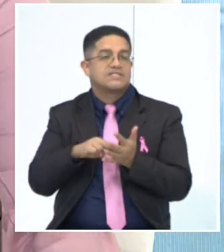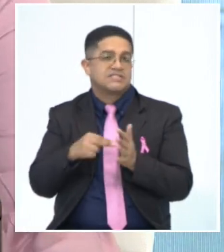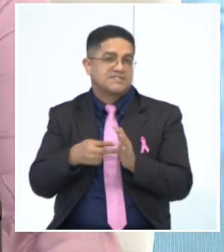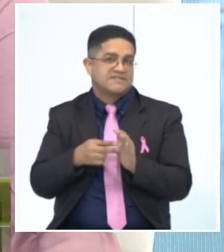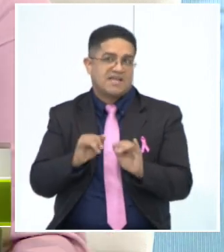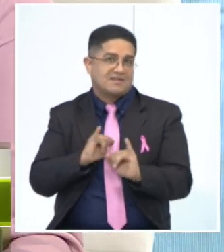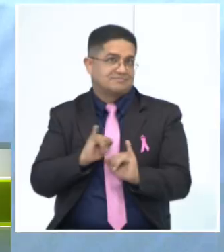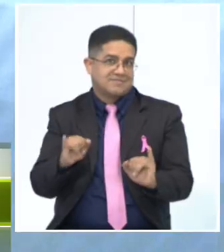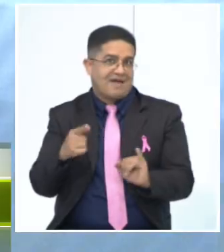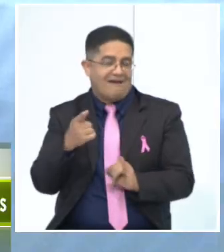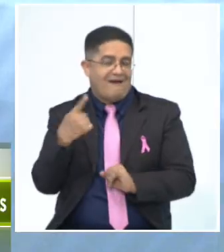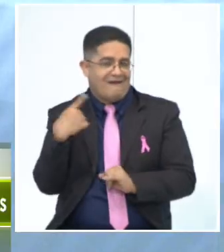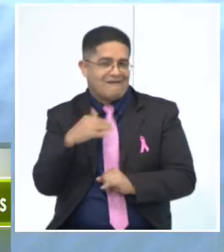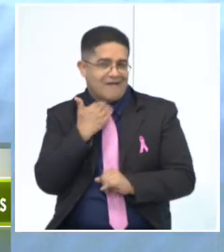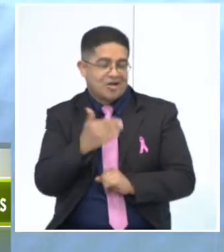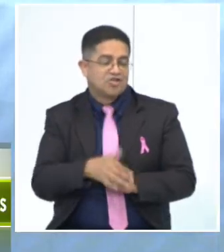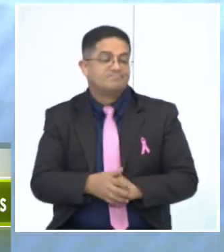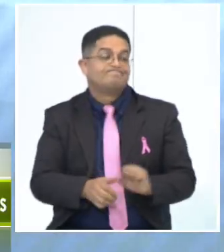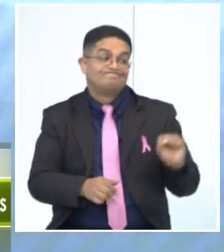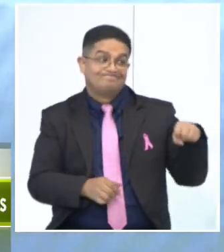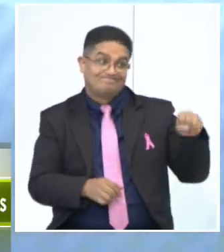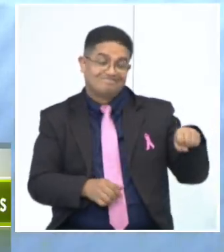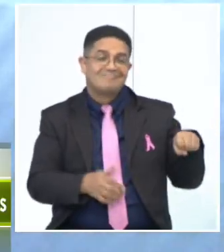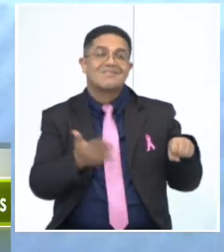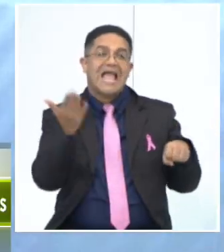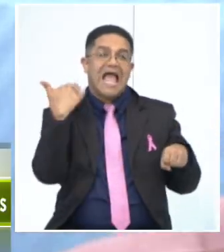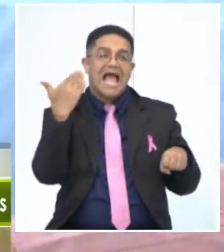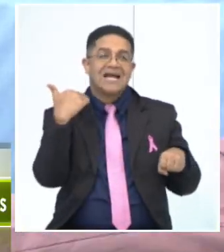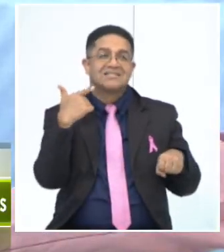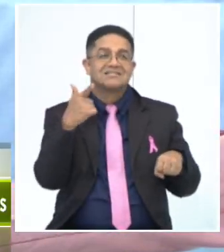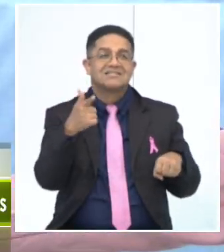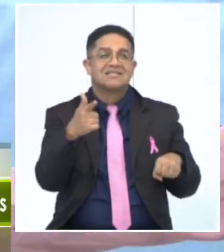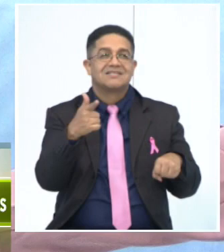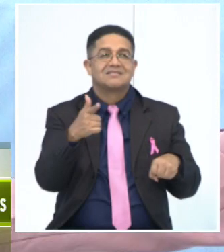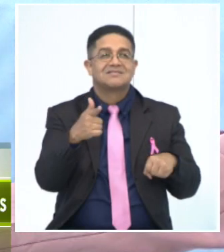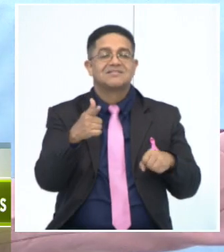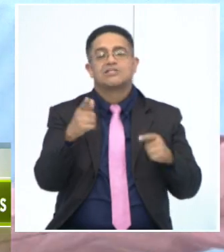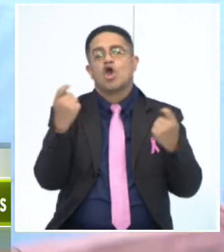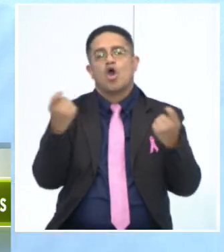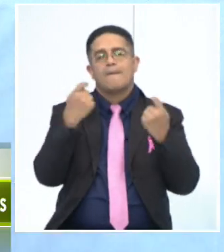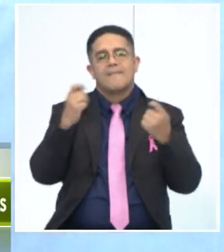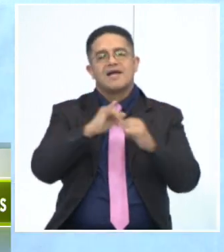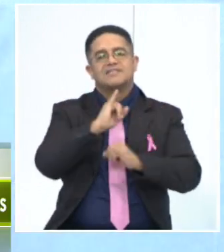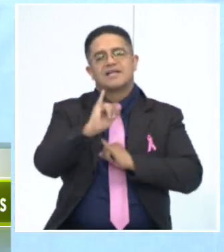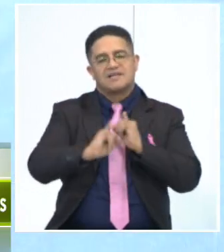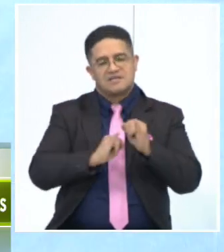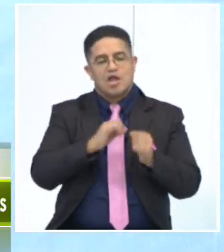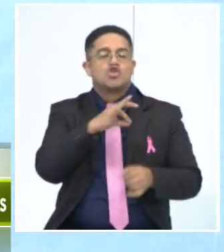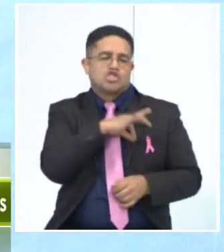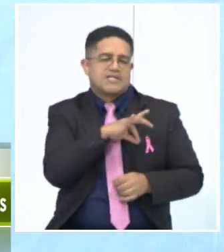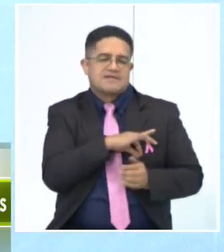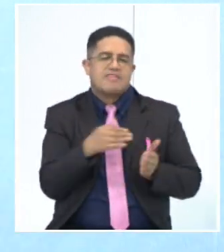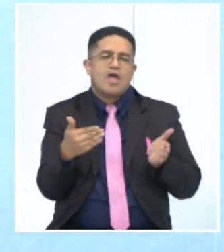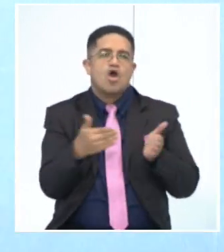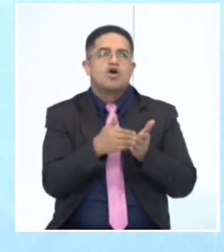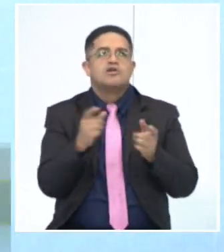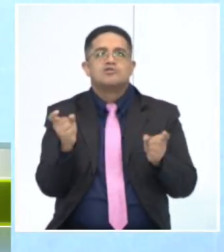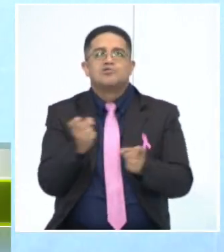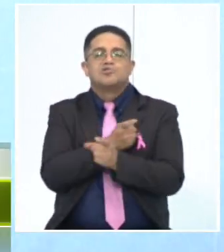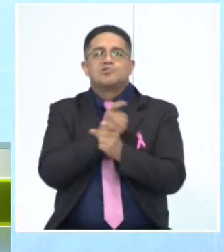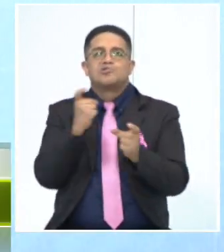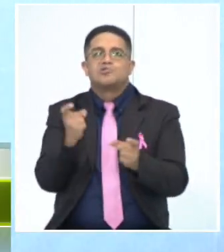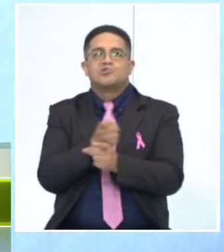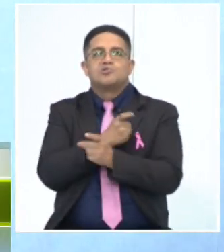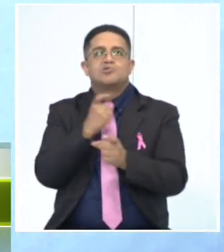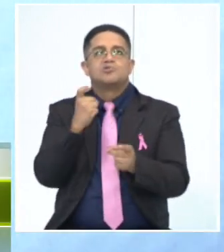más avanzado. Exactamente. Anteriormente, la UICC, que es la Unión Internacional contra el Cáncer, la cual la Sociedad Anticancerosa de Venezuela es la única